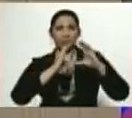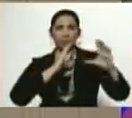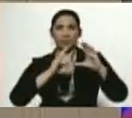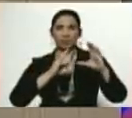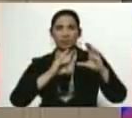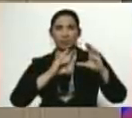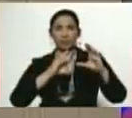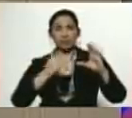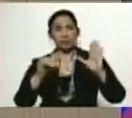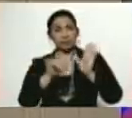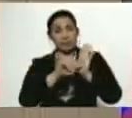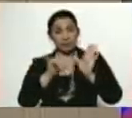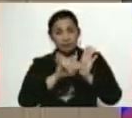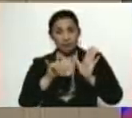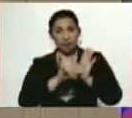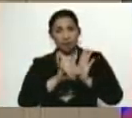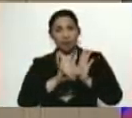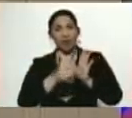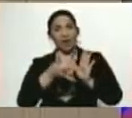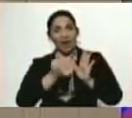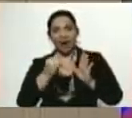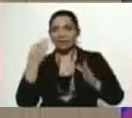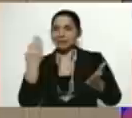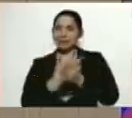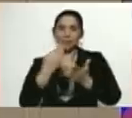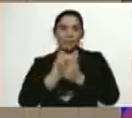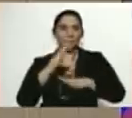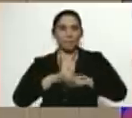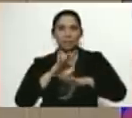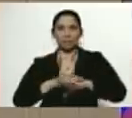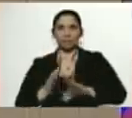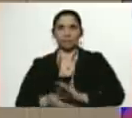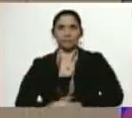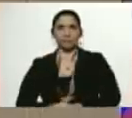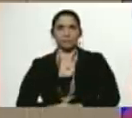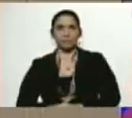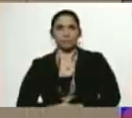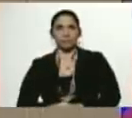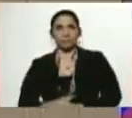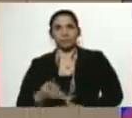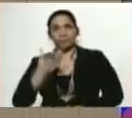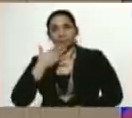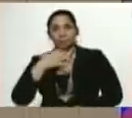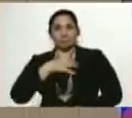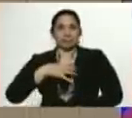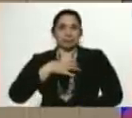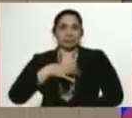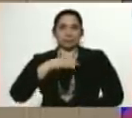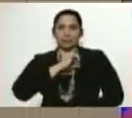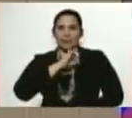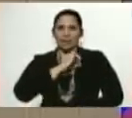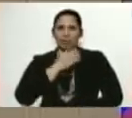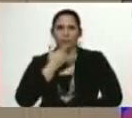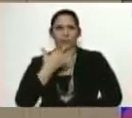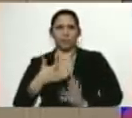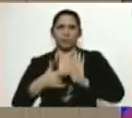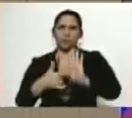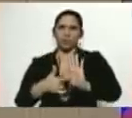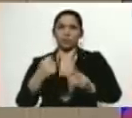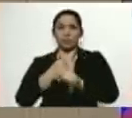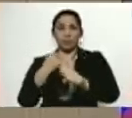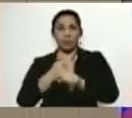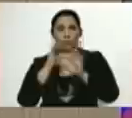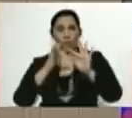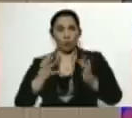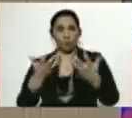habido, es natural que ocurra, porque siempre es así, siempre hay como una especie de temor en mostrar que se está trabajando de